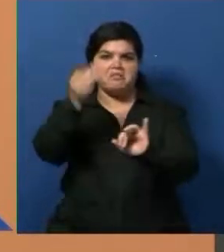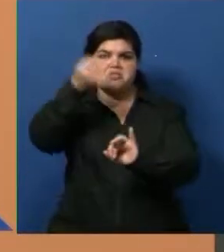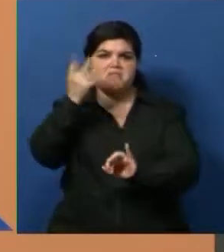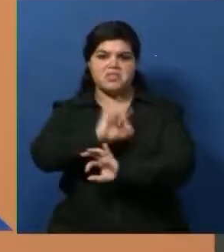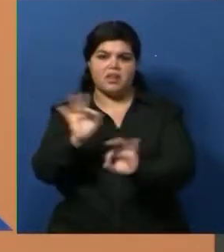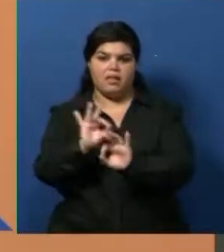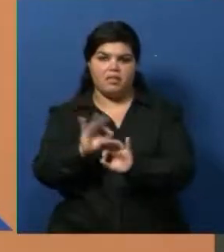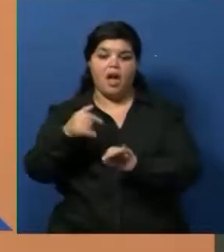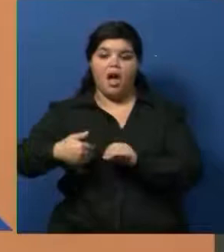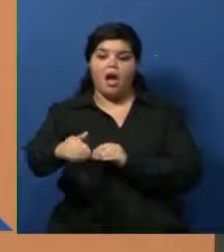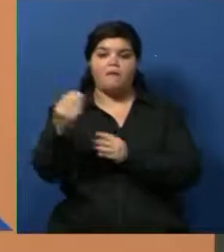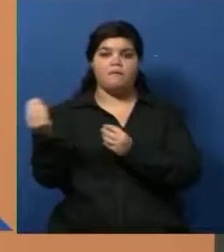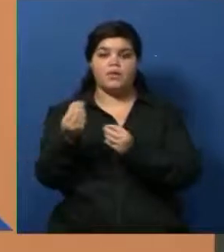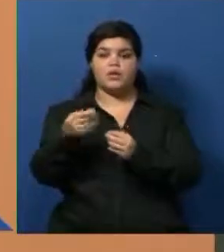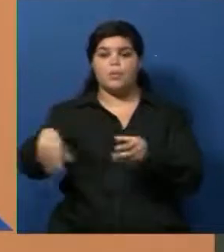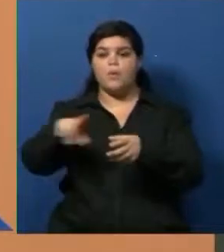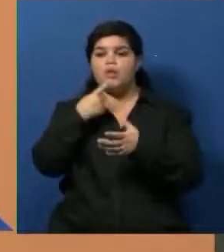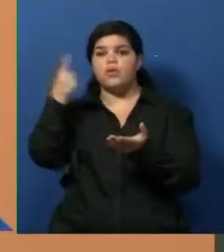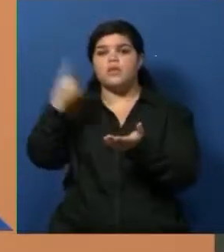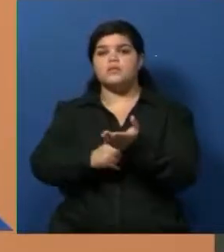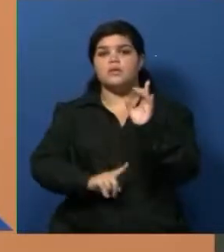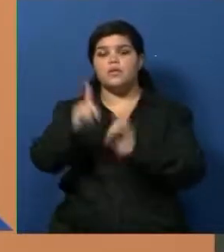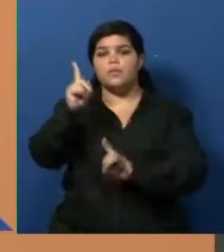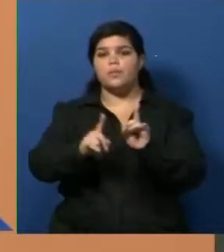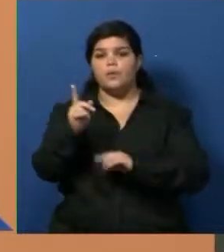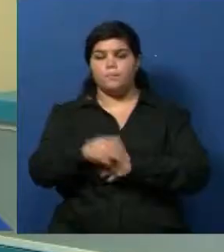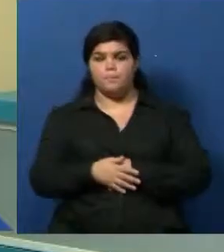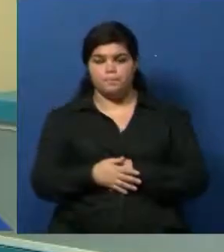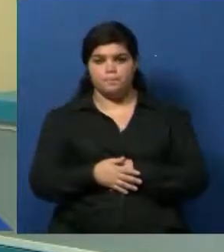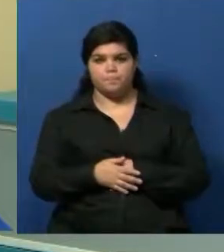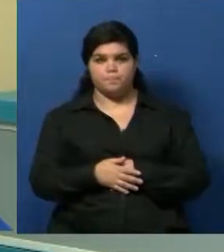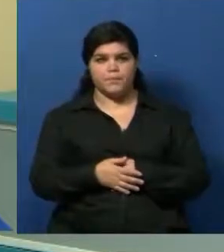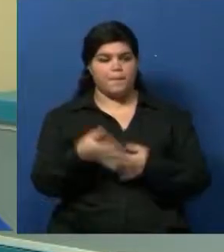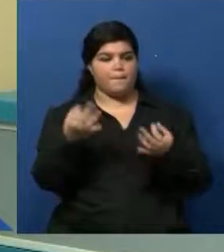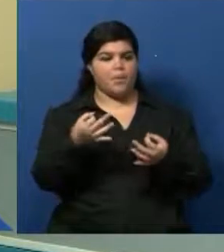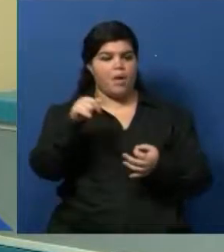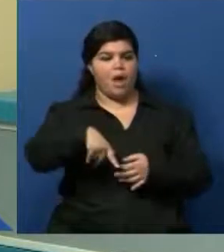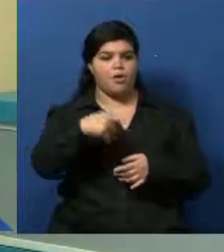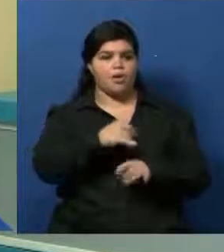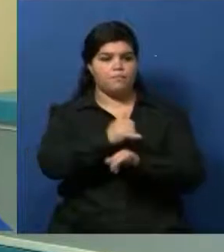próximos días qué es lo que resuelve la Asociación del Fútbol Argentino con respecto al fútbol. Muy bien. Gastón, te quedas con nosotros